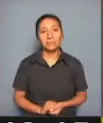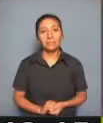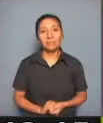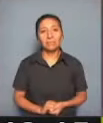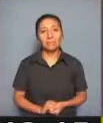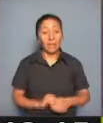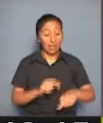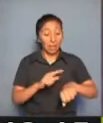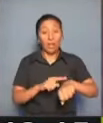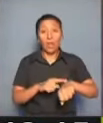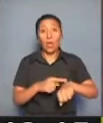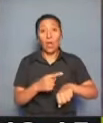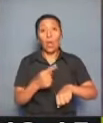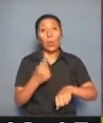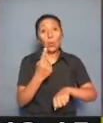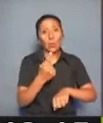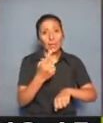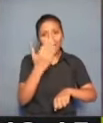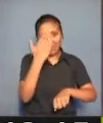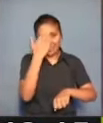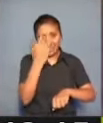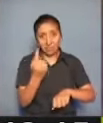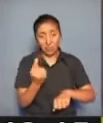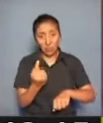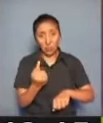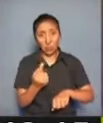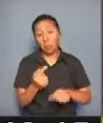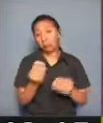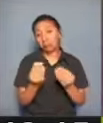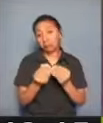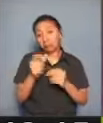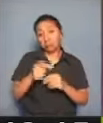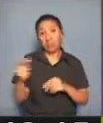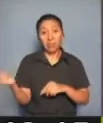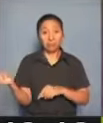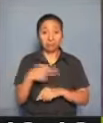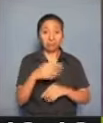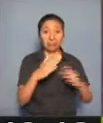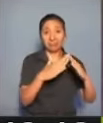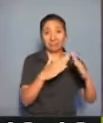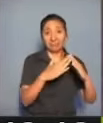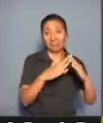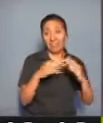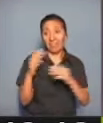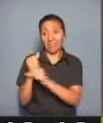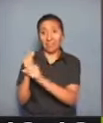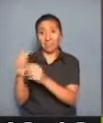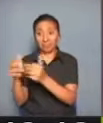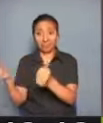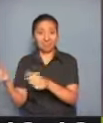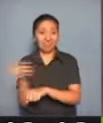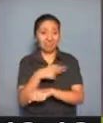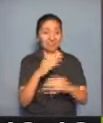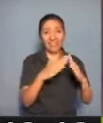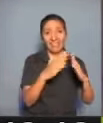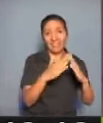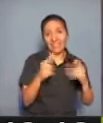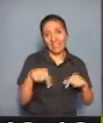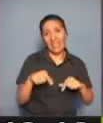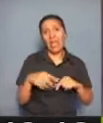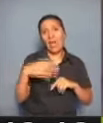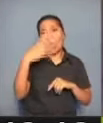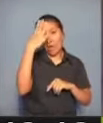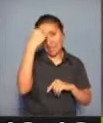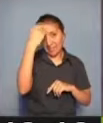una y cuar de la tarde mucha gente ya está volviendo a sus hogares retornando del trabajo vamos con el móvil con Nicolás